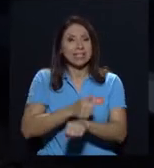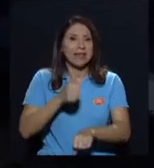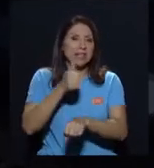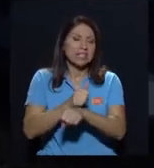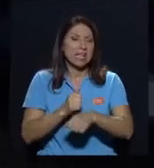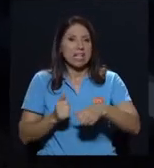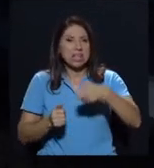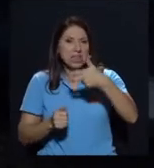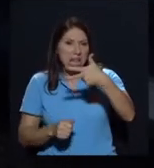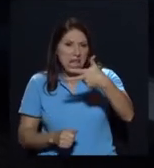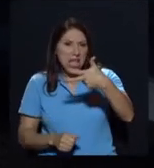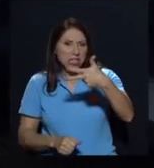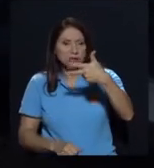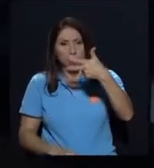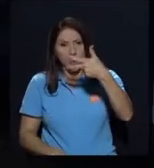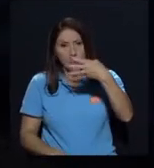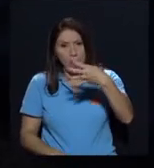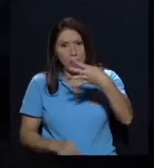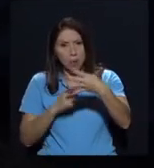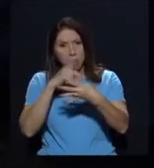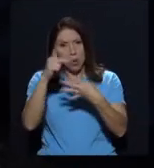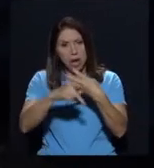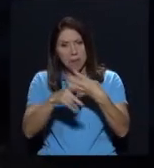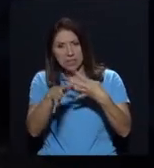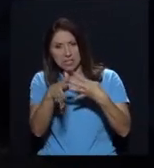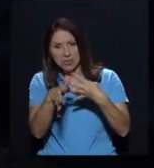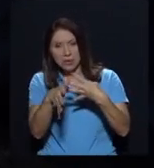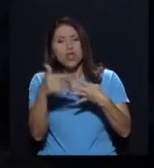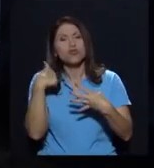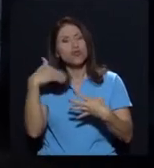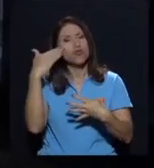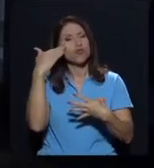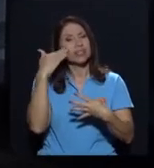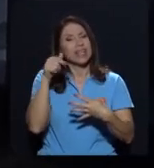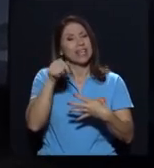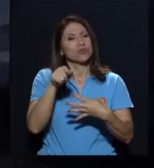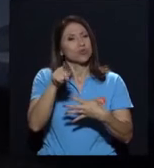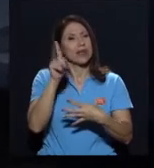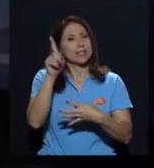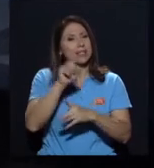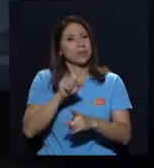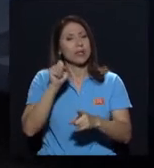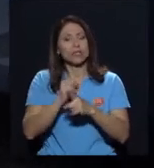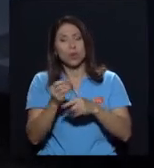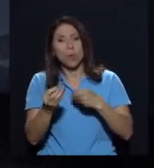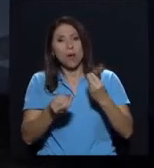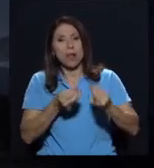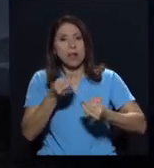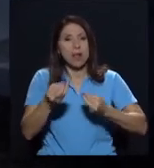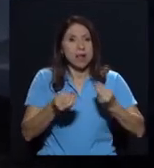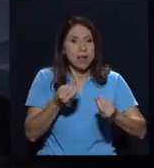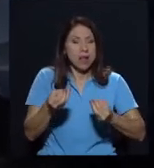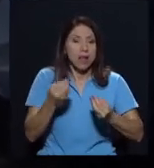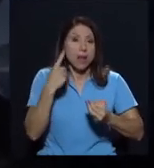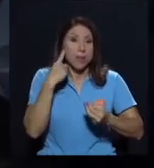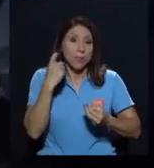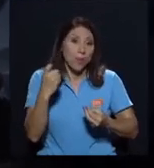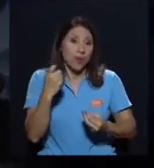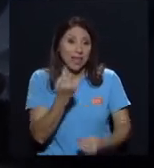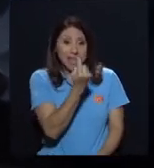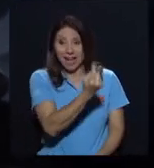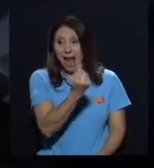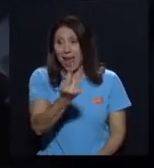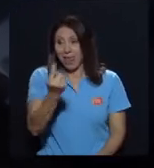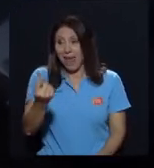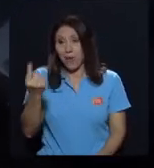programas sé que es una posición muy control controversial o controvertido porque a cada quien tiene a las cuatro que le gustaría ver